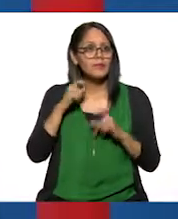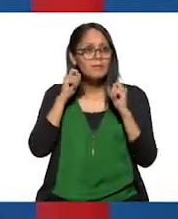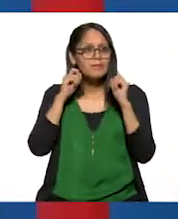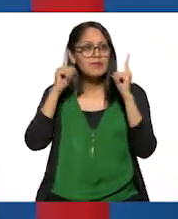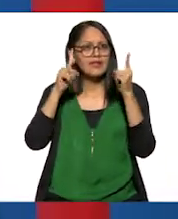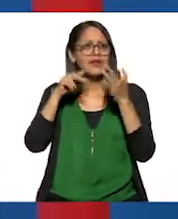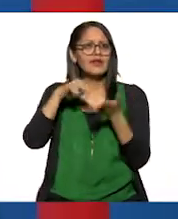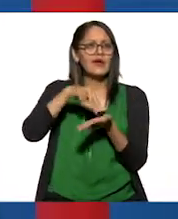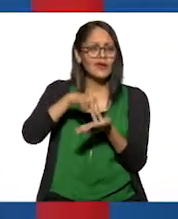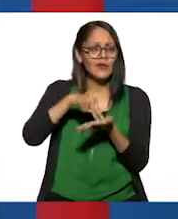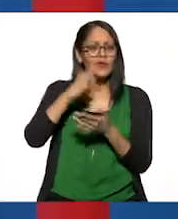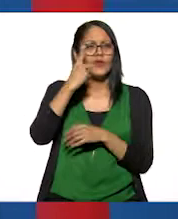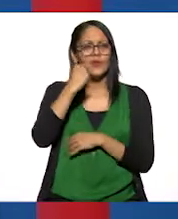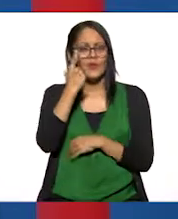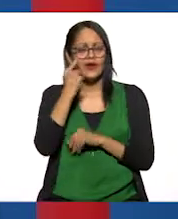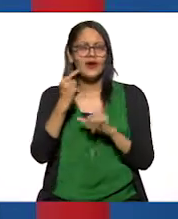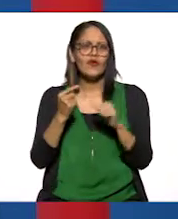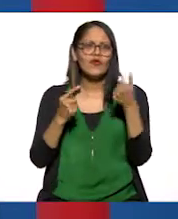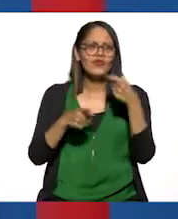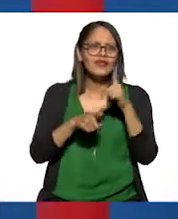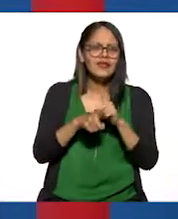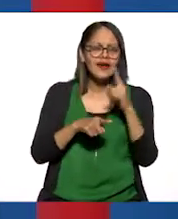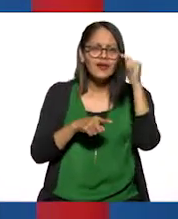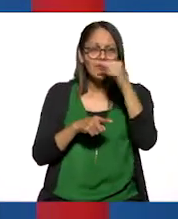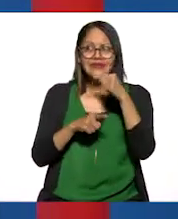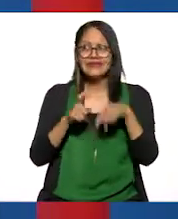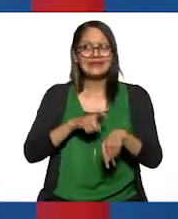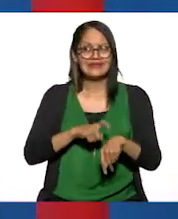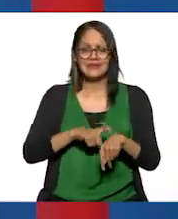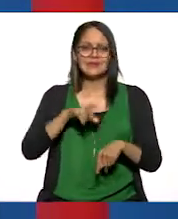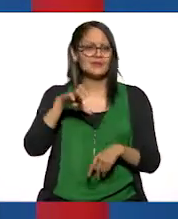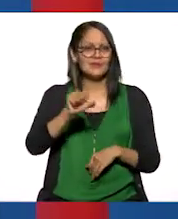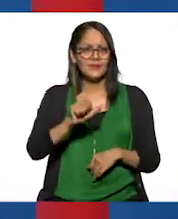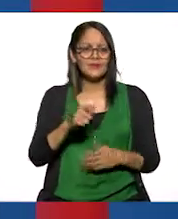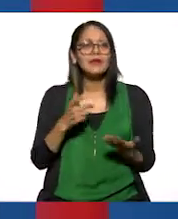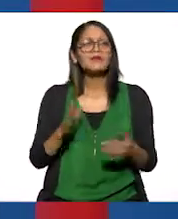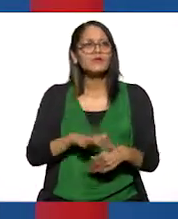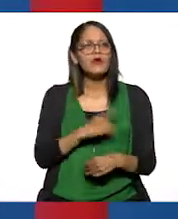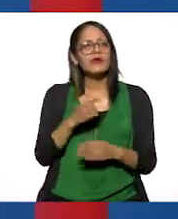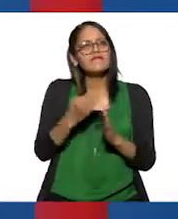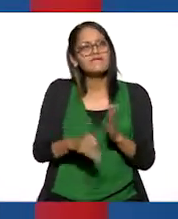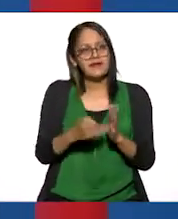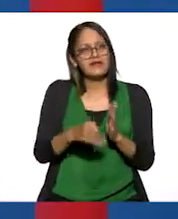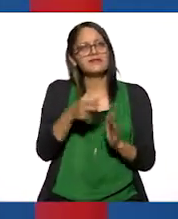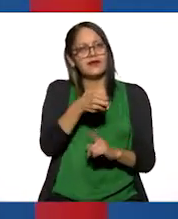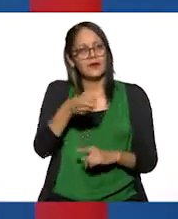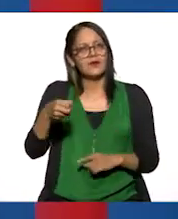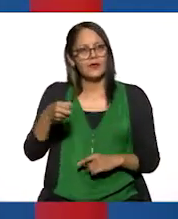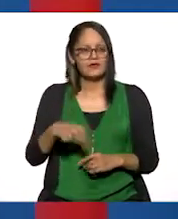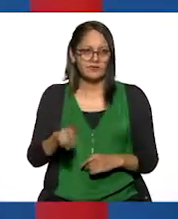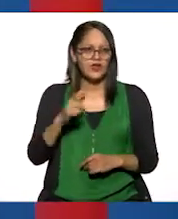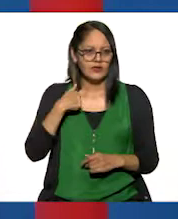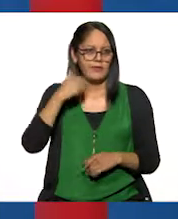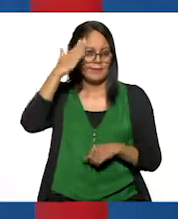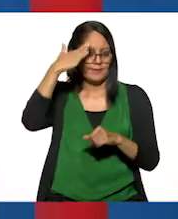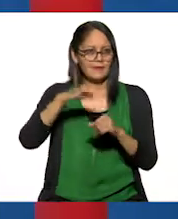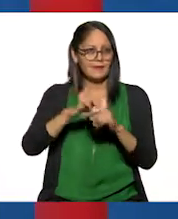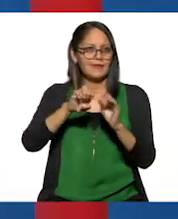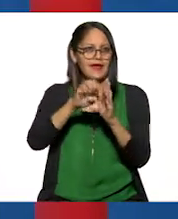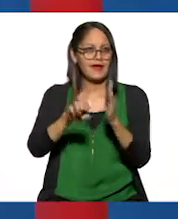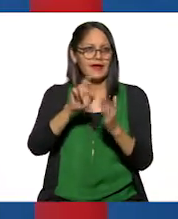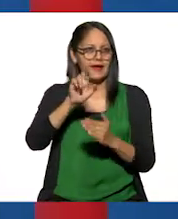a una hora, otro día a otra y nunca alcanzo a hacer todas las cosas que tengo que hacer justamente por falta de organización. Pero ya voy a tomar el ejemplo de